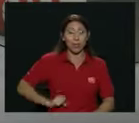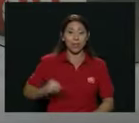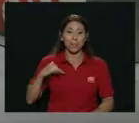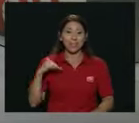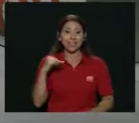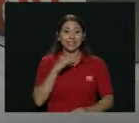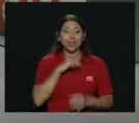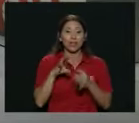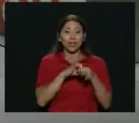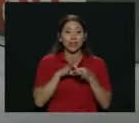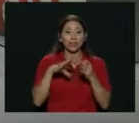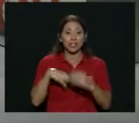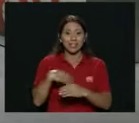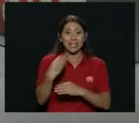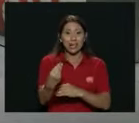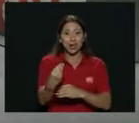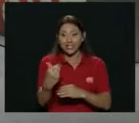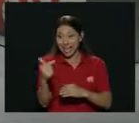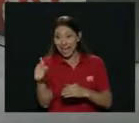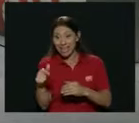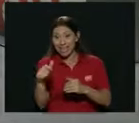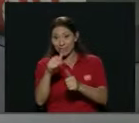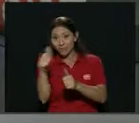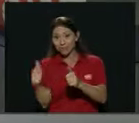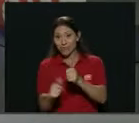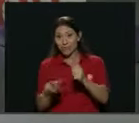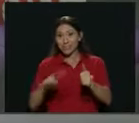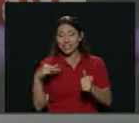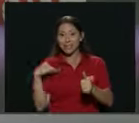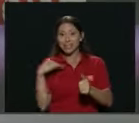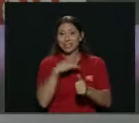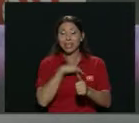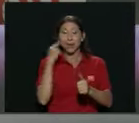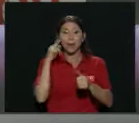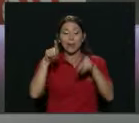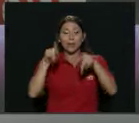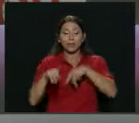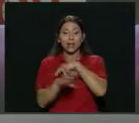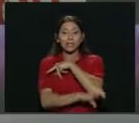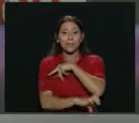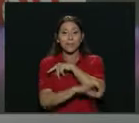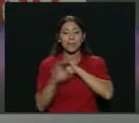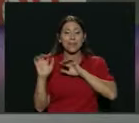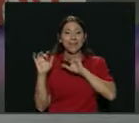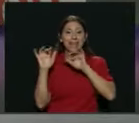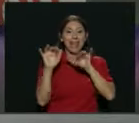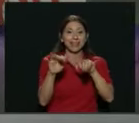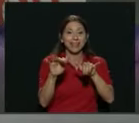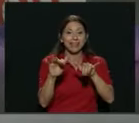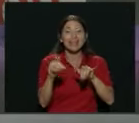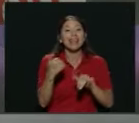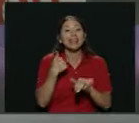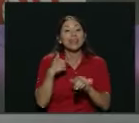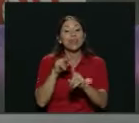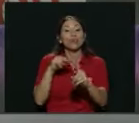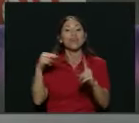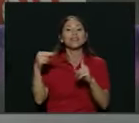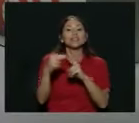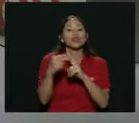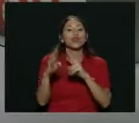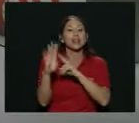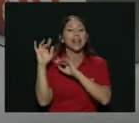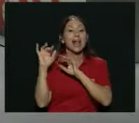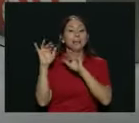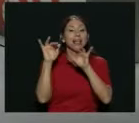Ministerio de Relaciones Exteriores un viceministerio para migrantes. Es decir, tiene una visión de la migración que tal vez no nos guste, pero